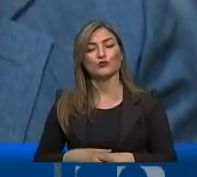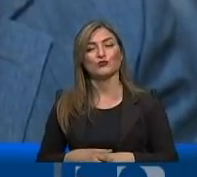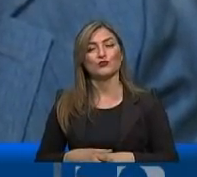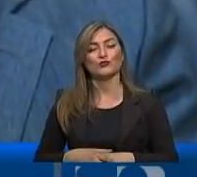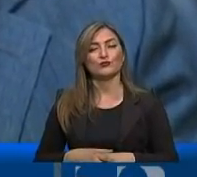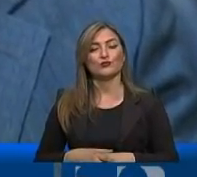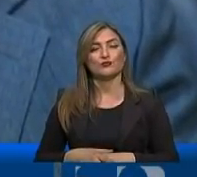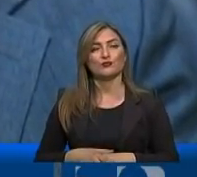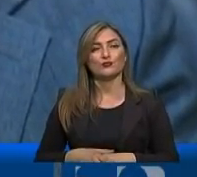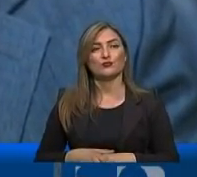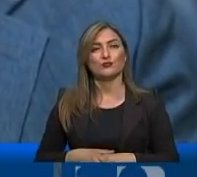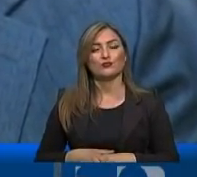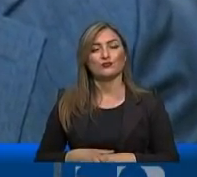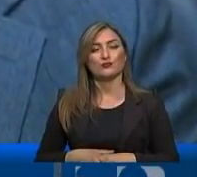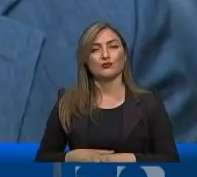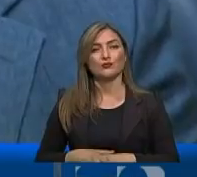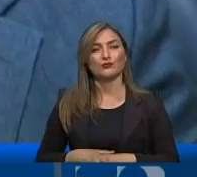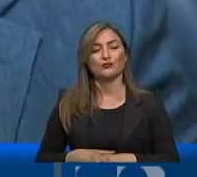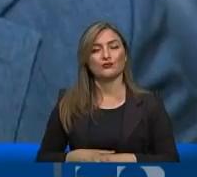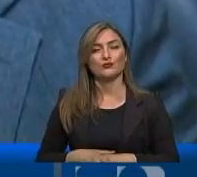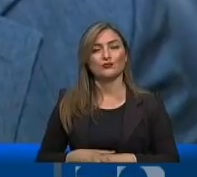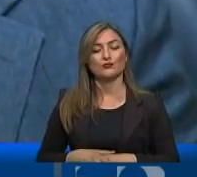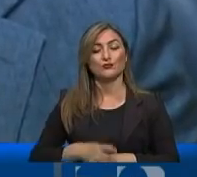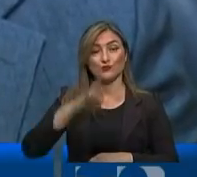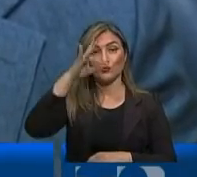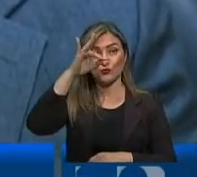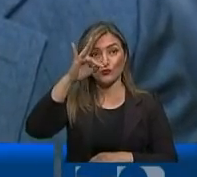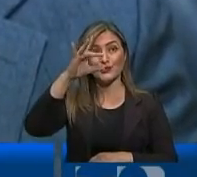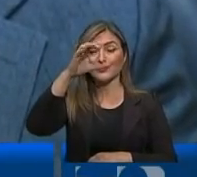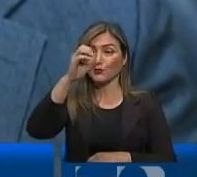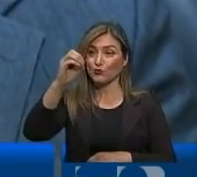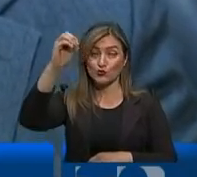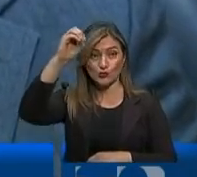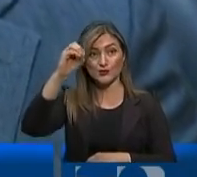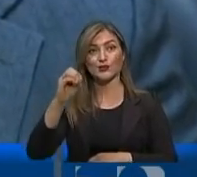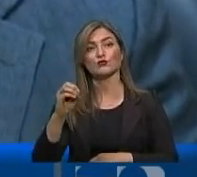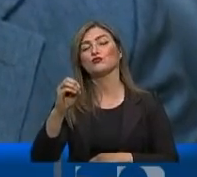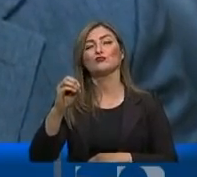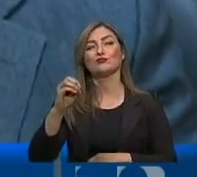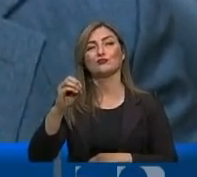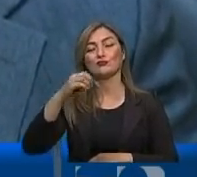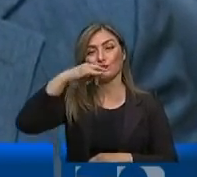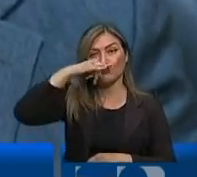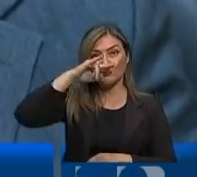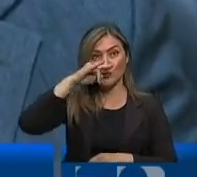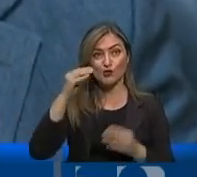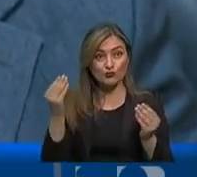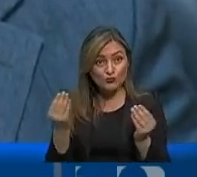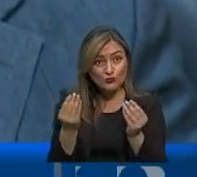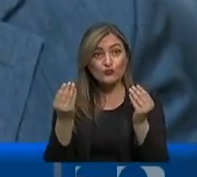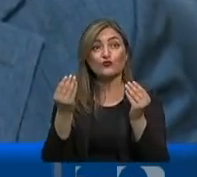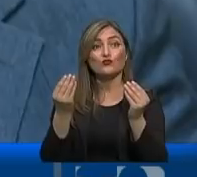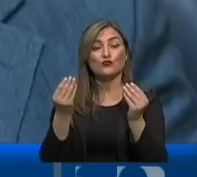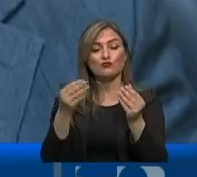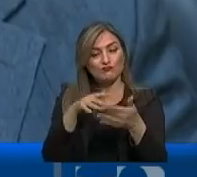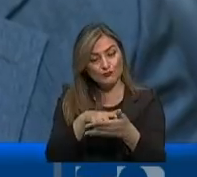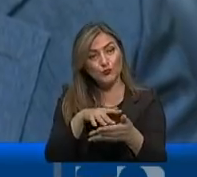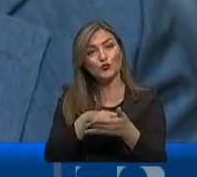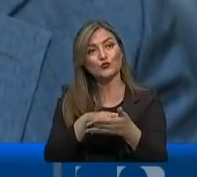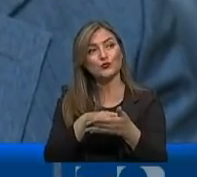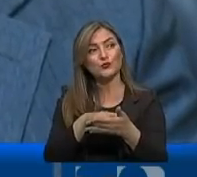sentido de que hasta el 80% de los niños y de los adolescentes